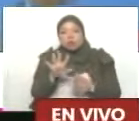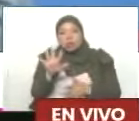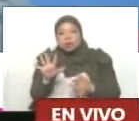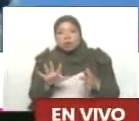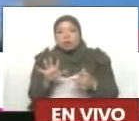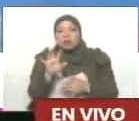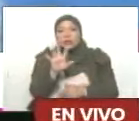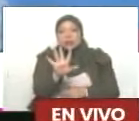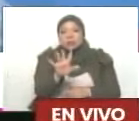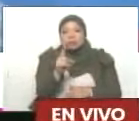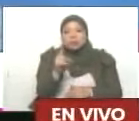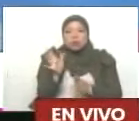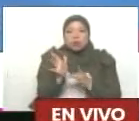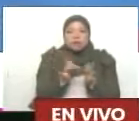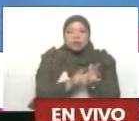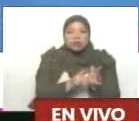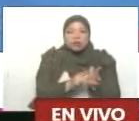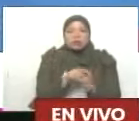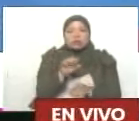de abril.